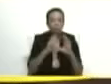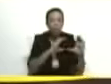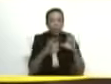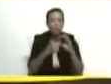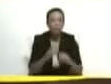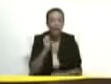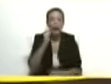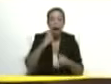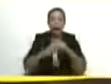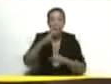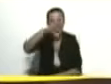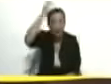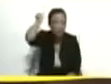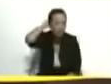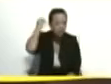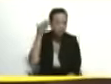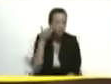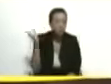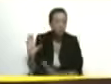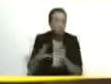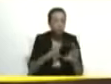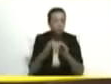con Alex. ¿Tú lo viste?